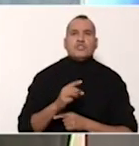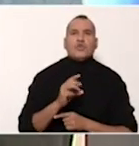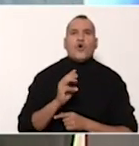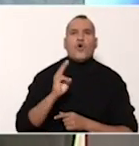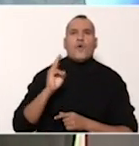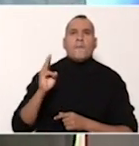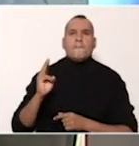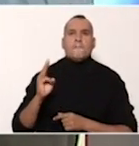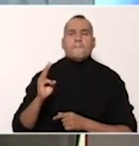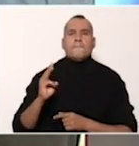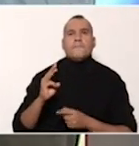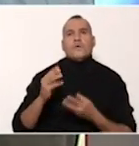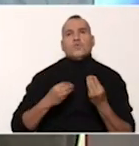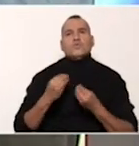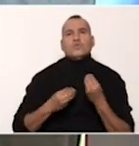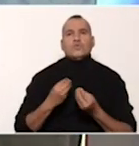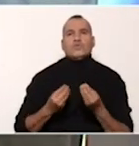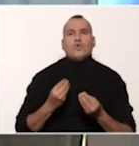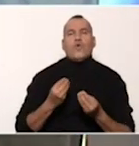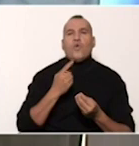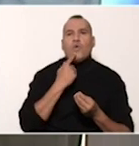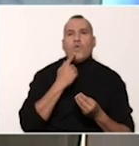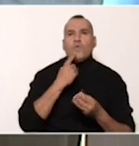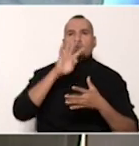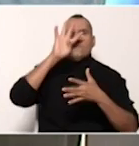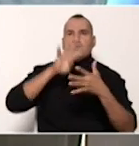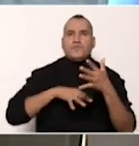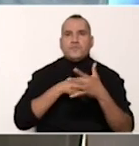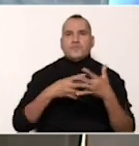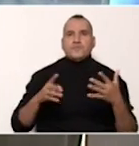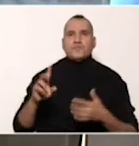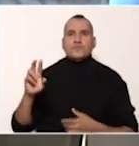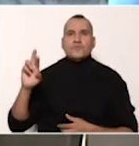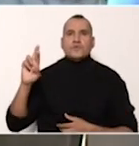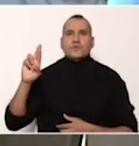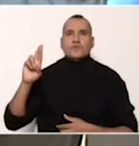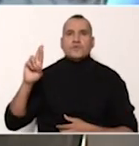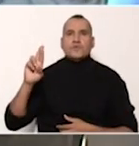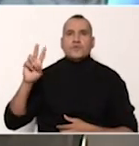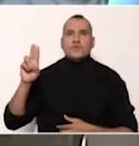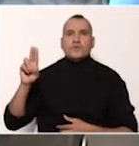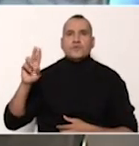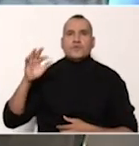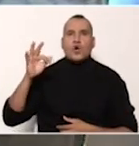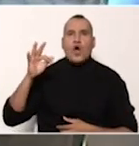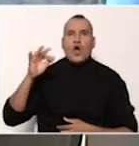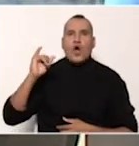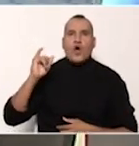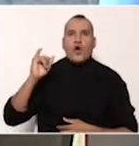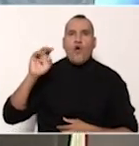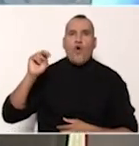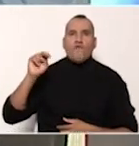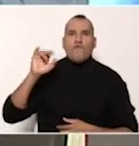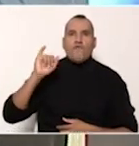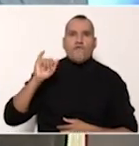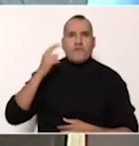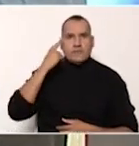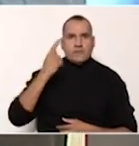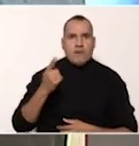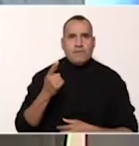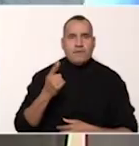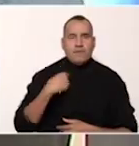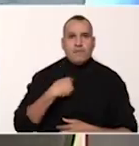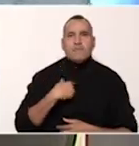por el método o la regla de Ruffini. La regla de Ruffini se usa